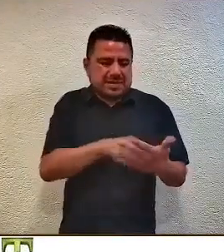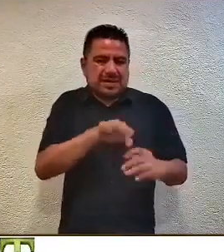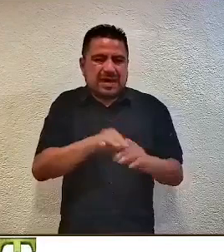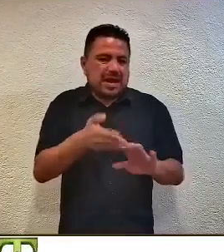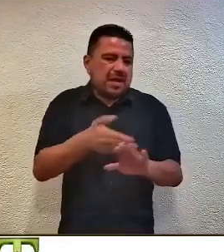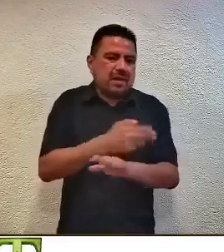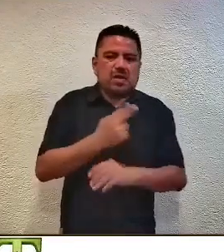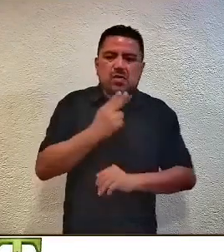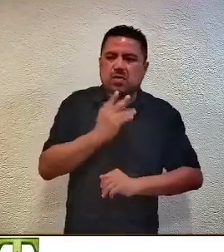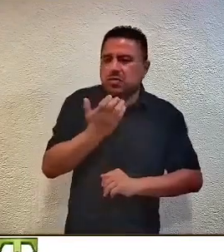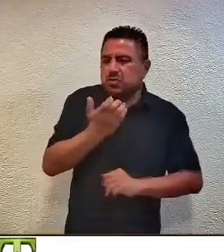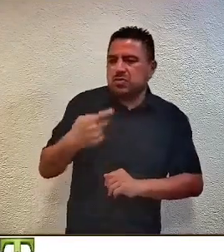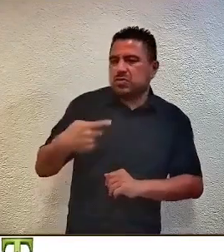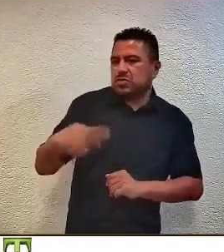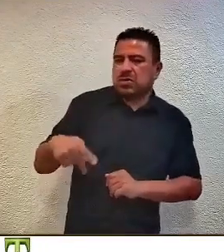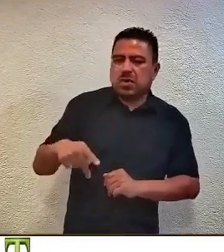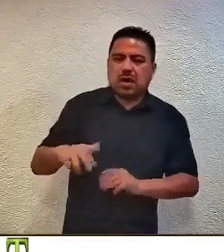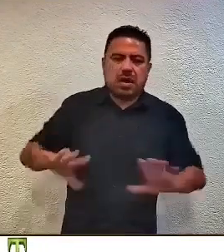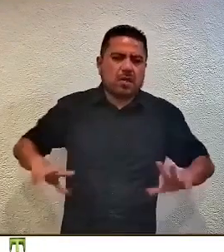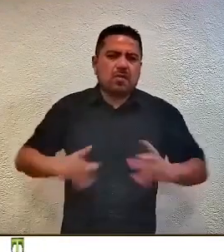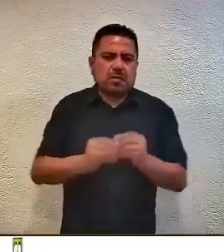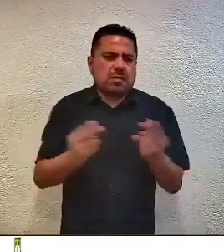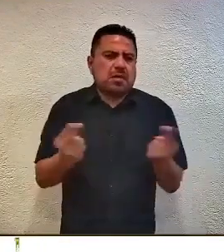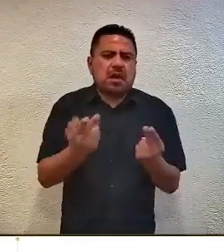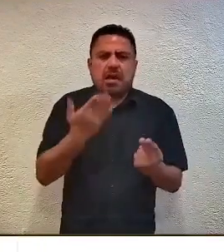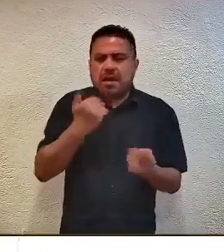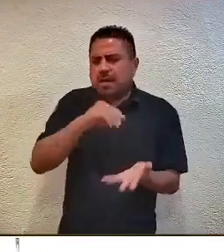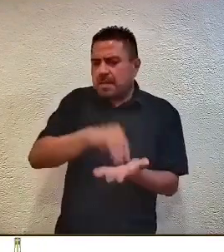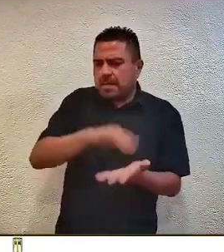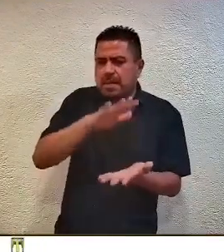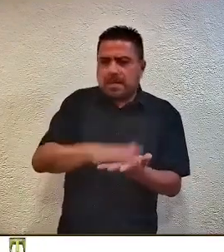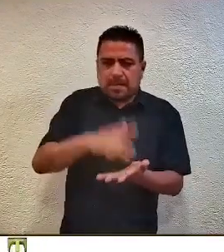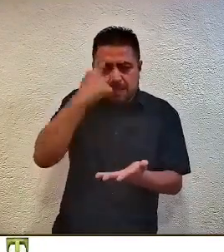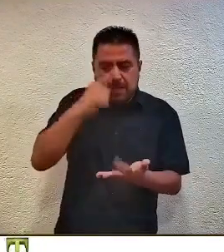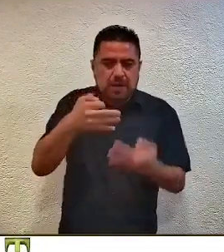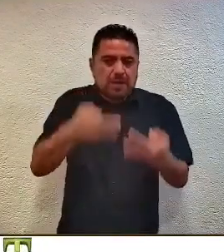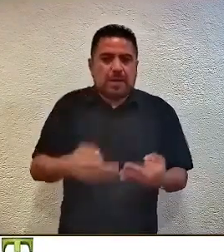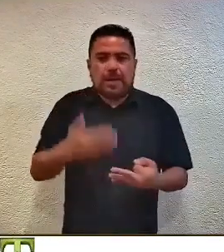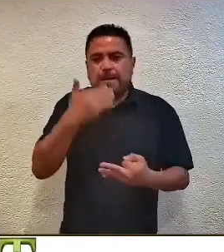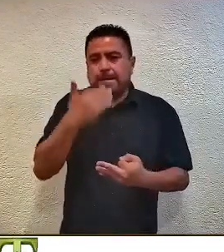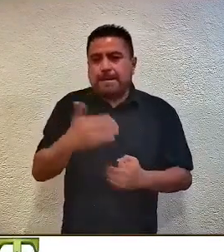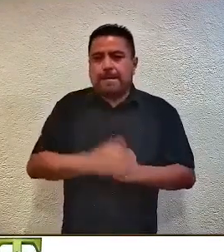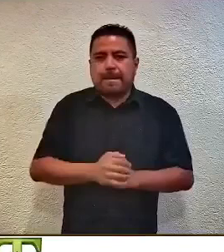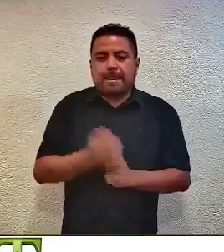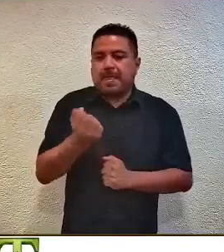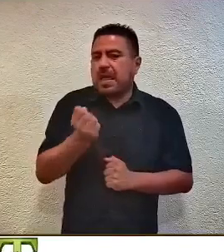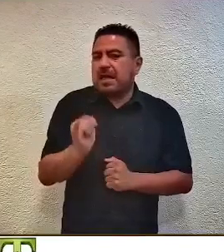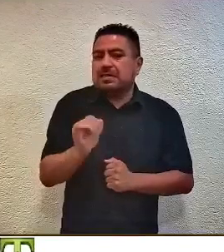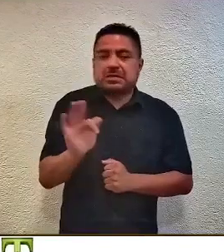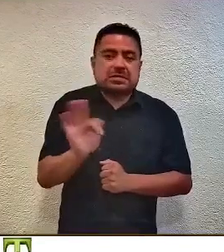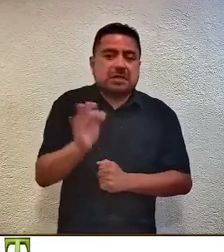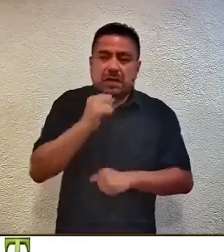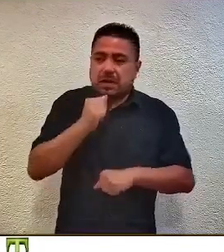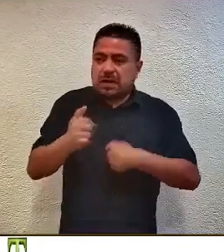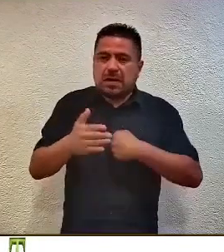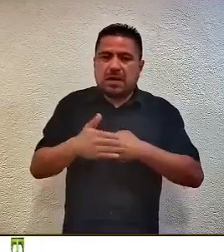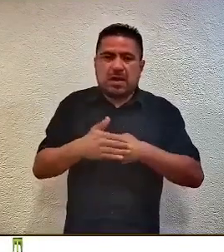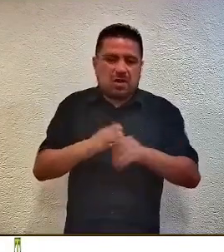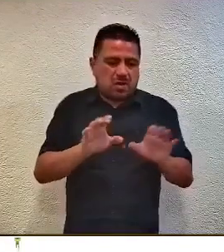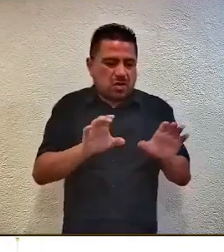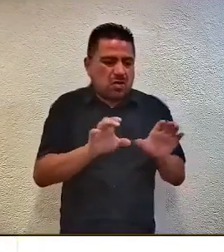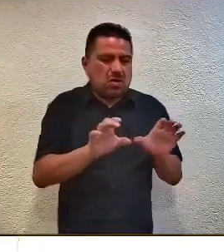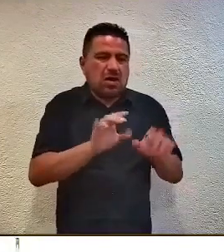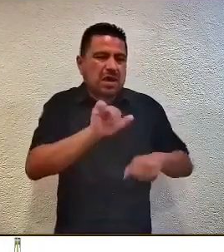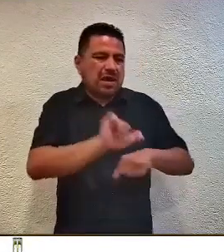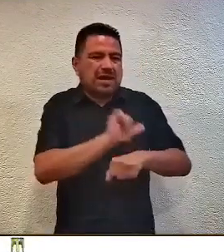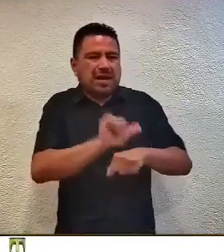usos y costumbres reunía los elementos necesarios para su eficacia. De manera que, según lo reportan las constancias de autos en